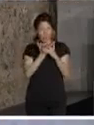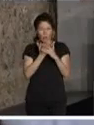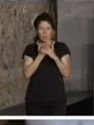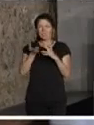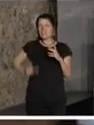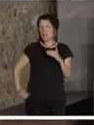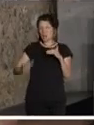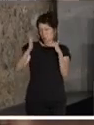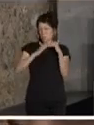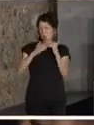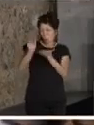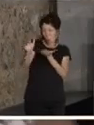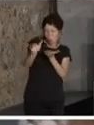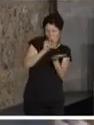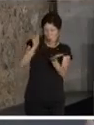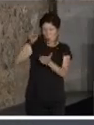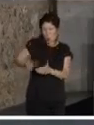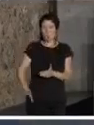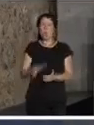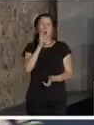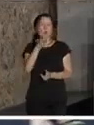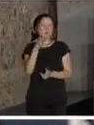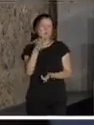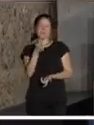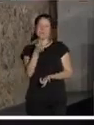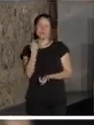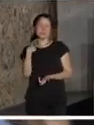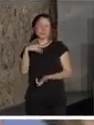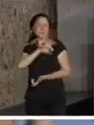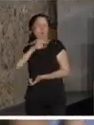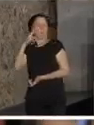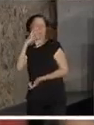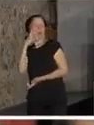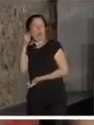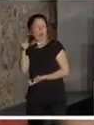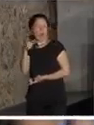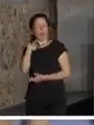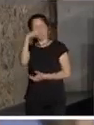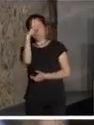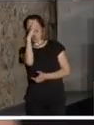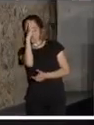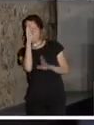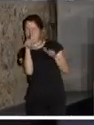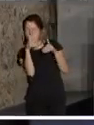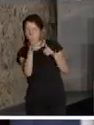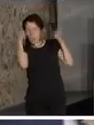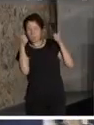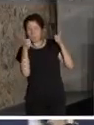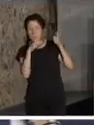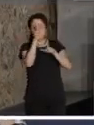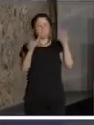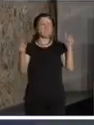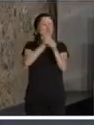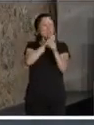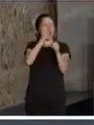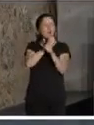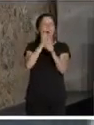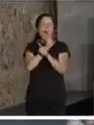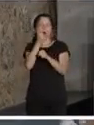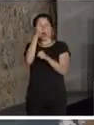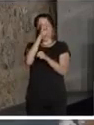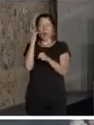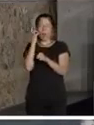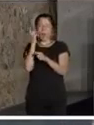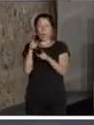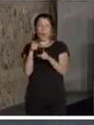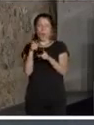salario mínimo y por eso es indecente que Fernández vara se preocupe más que de los trabajadores de los que